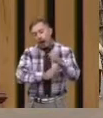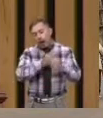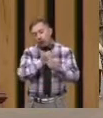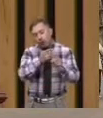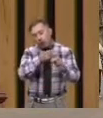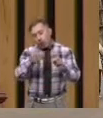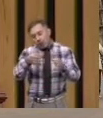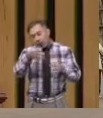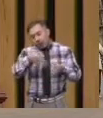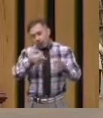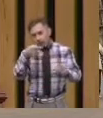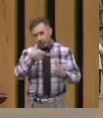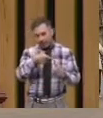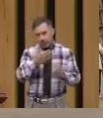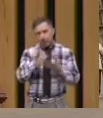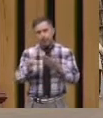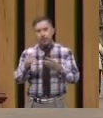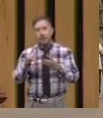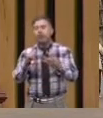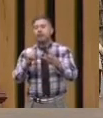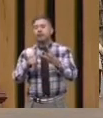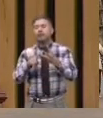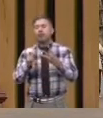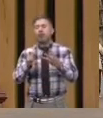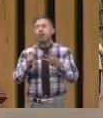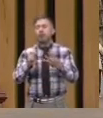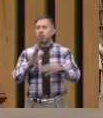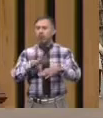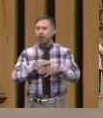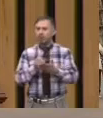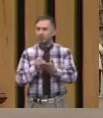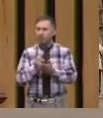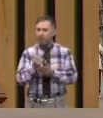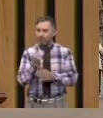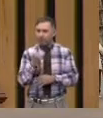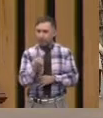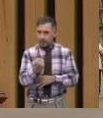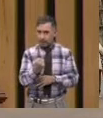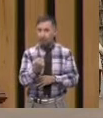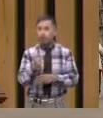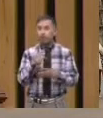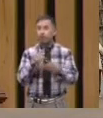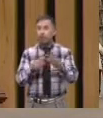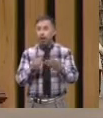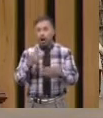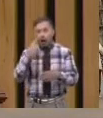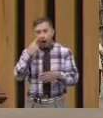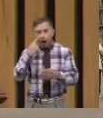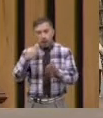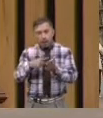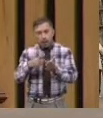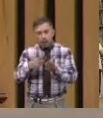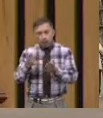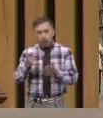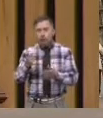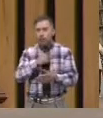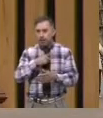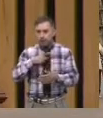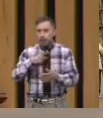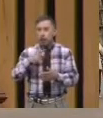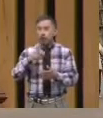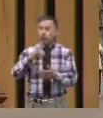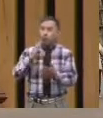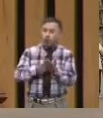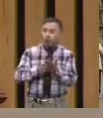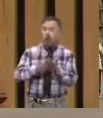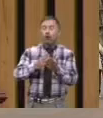firmeza. Pues esos elementos se traducen en que para que se surta la reincidencia debe darse una segunda infracción